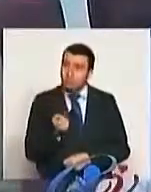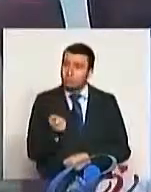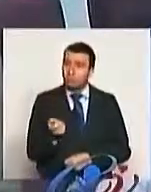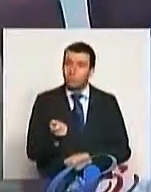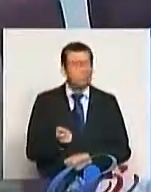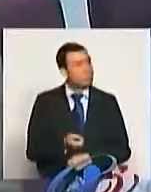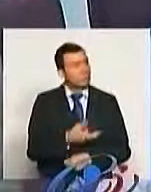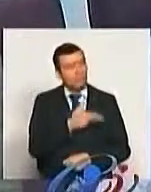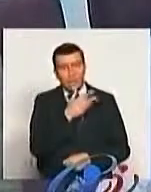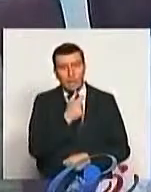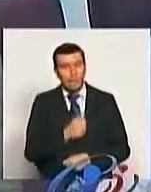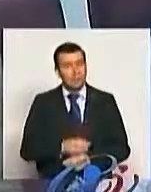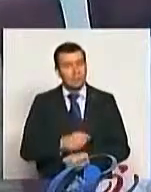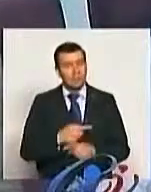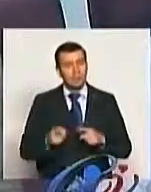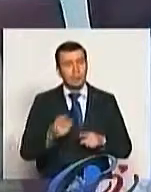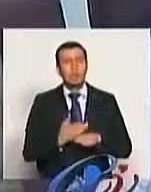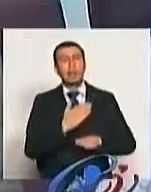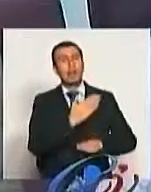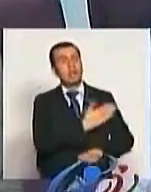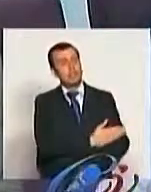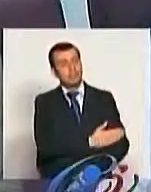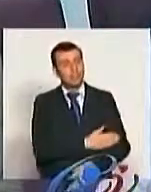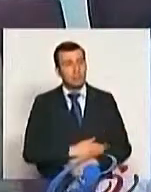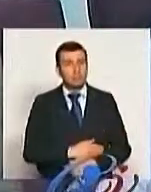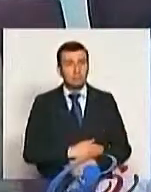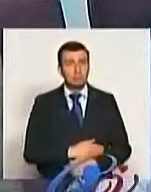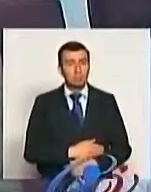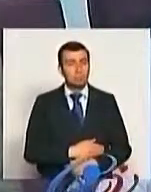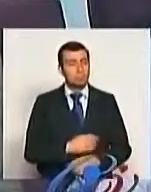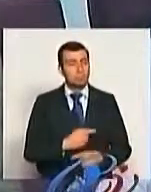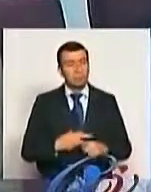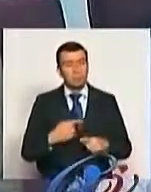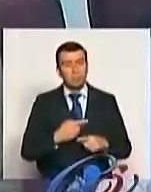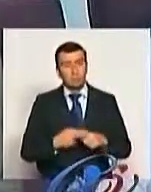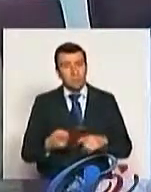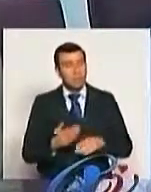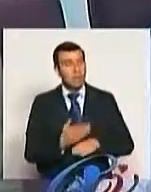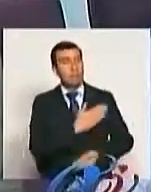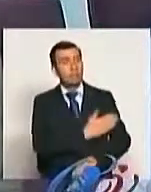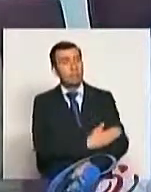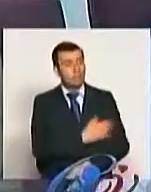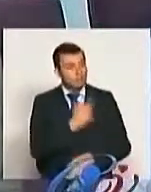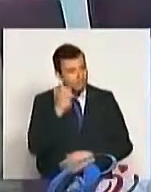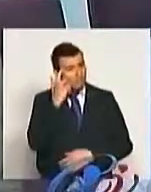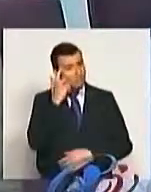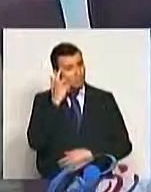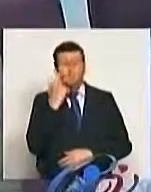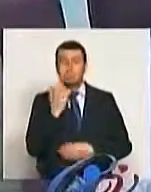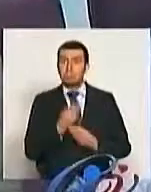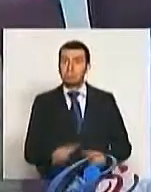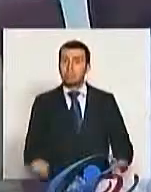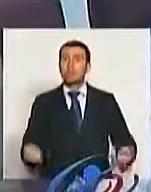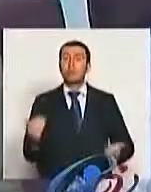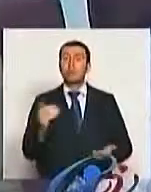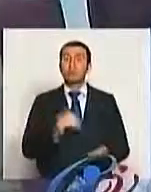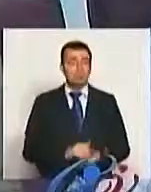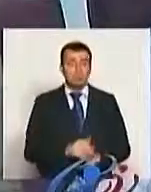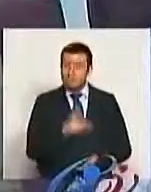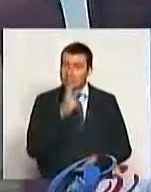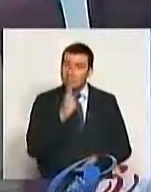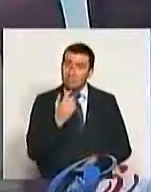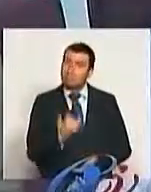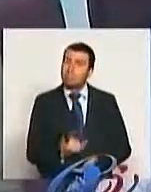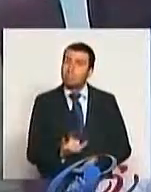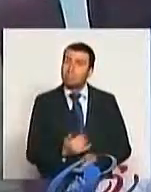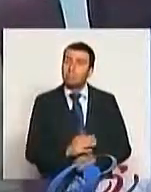me llegó como la semana pasada y pinté y volví y se me fue, no, hasta ahora no me ha vuelto el periodo. Ok, muchas gracias